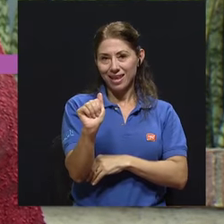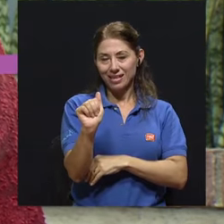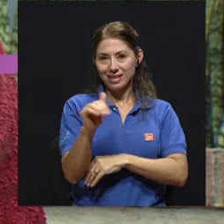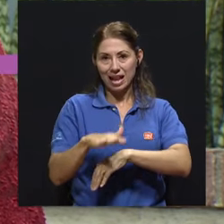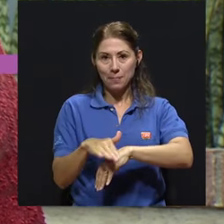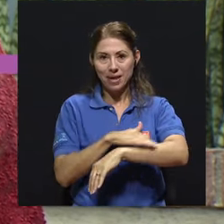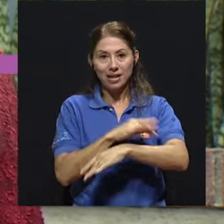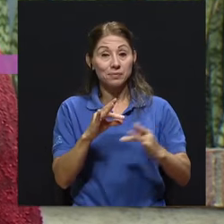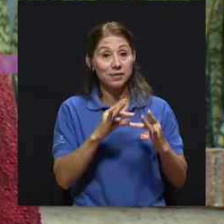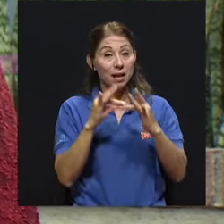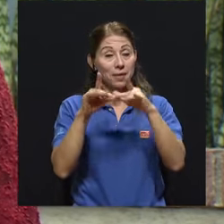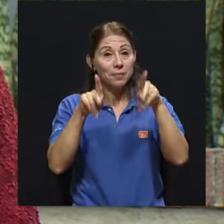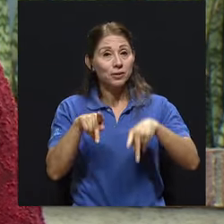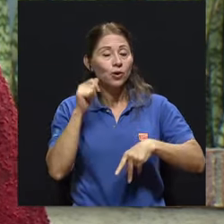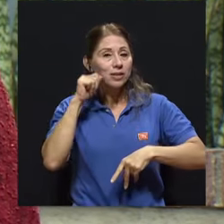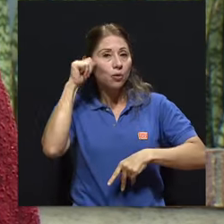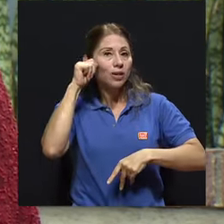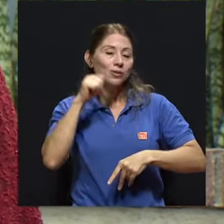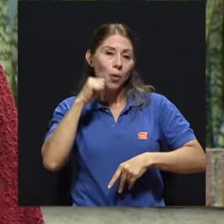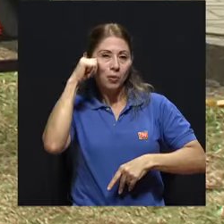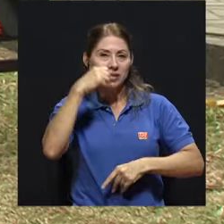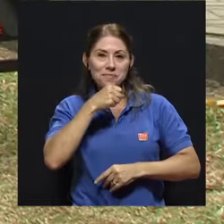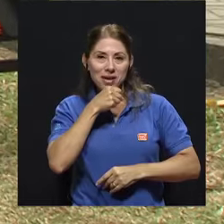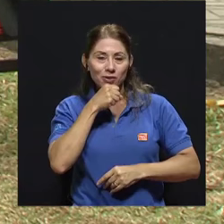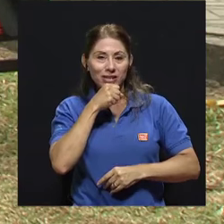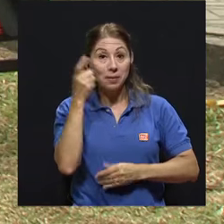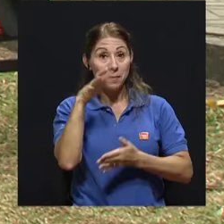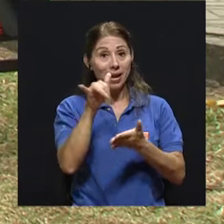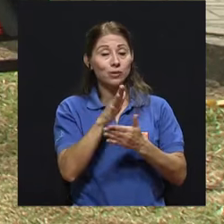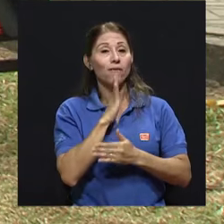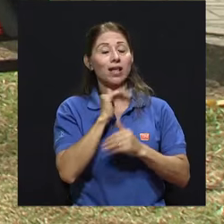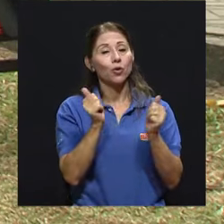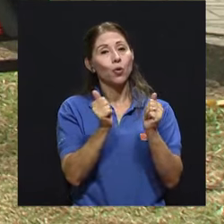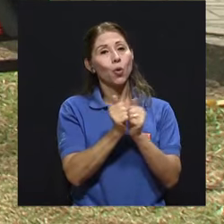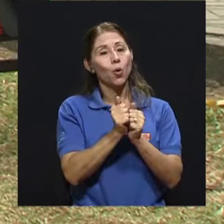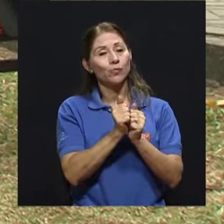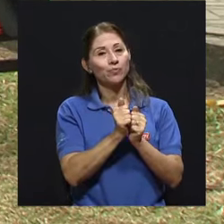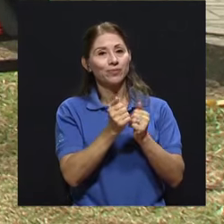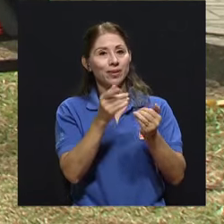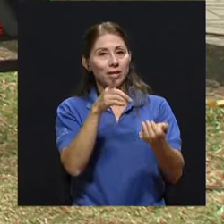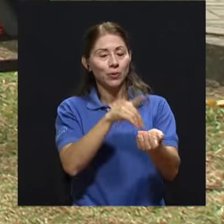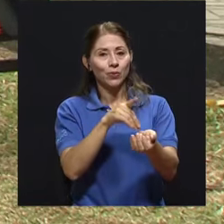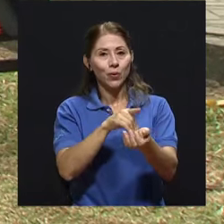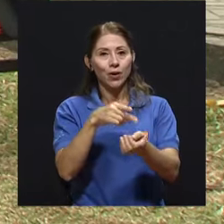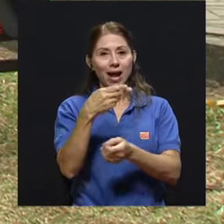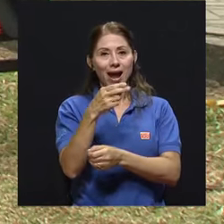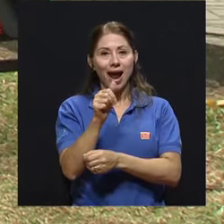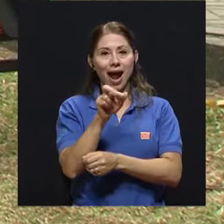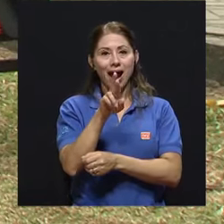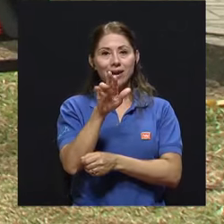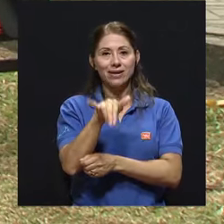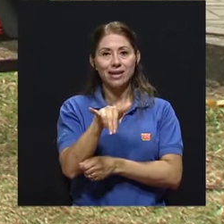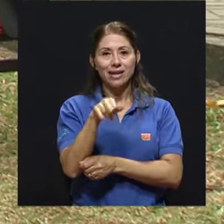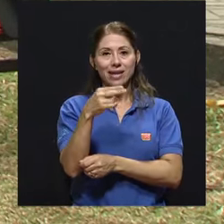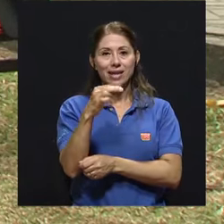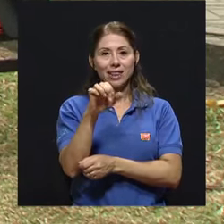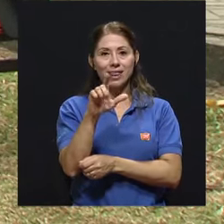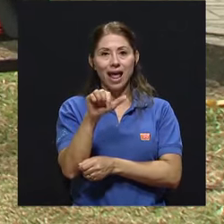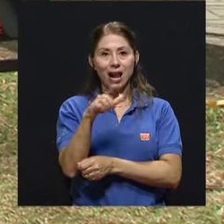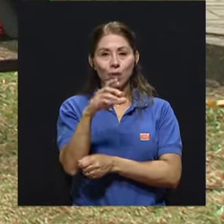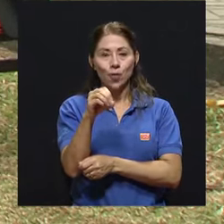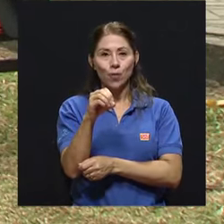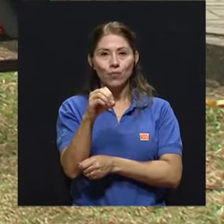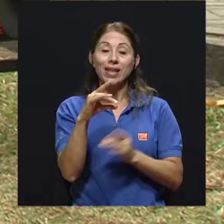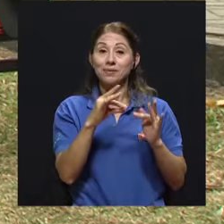de personas adultas o adultas mayores. Y para ello contamos con la presencia de nuestro invitado, el doctor Harry Hidalgo. Él es dermatólogo, director médico